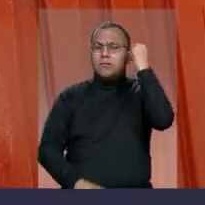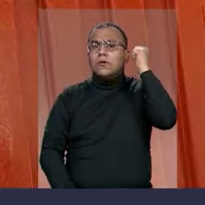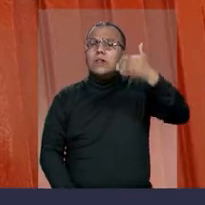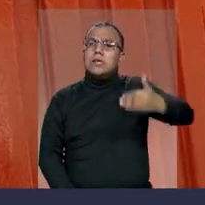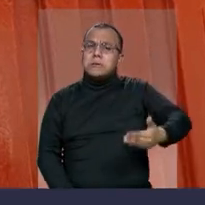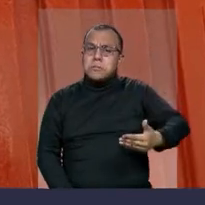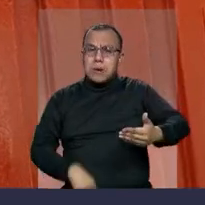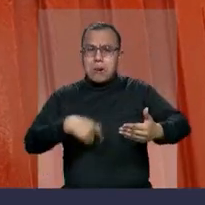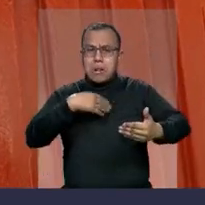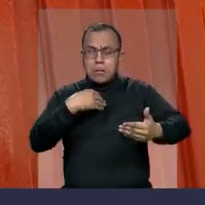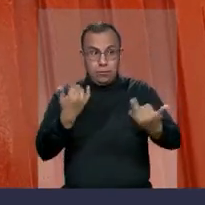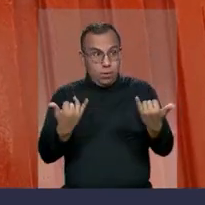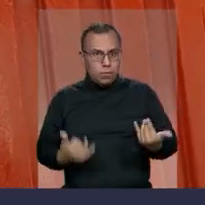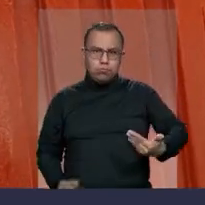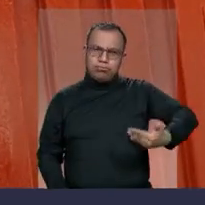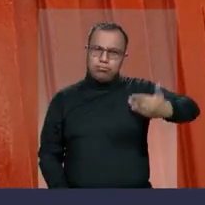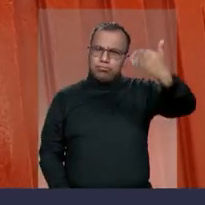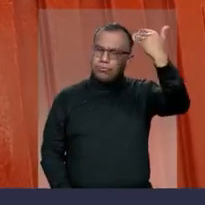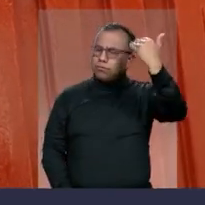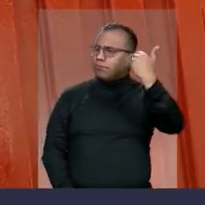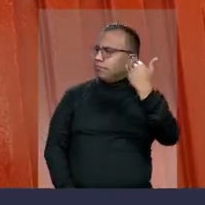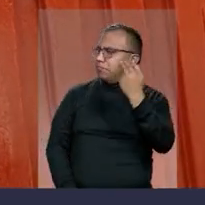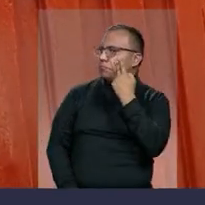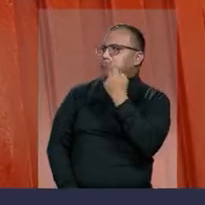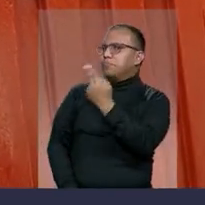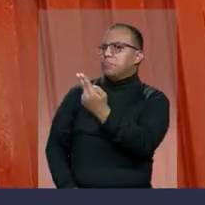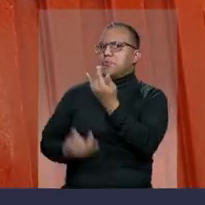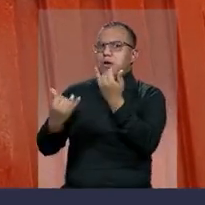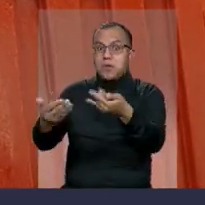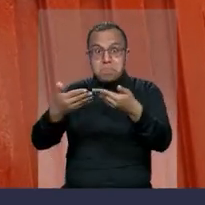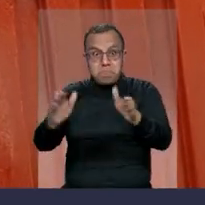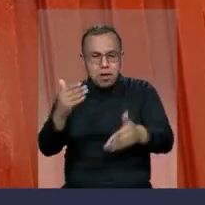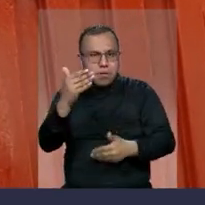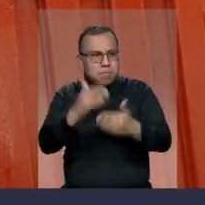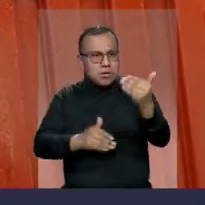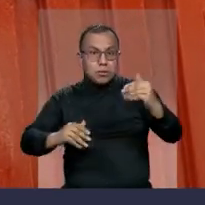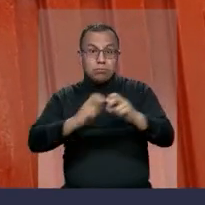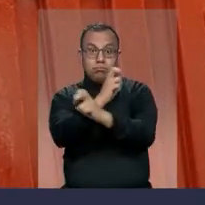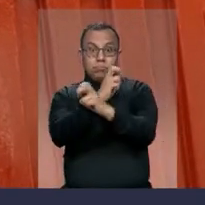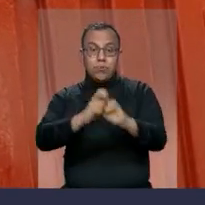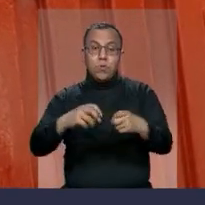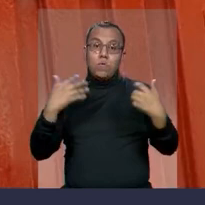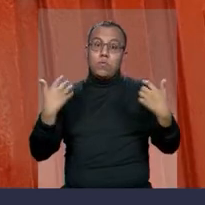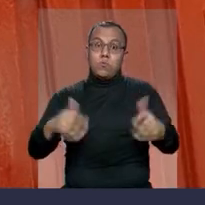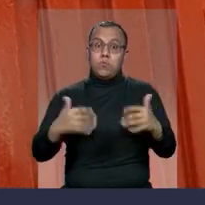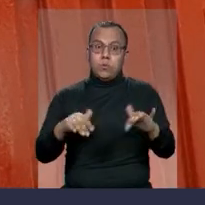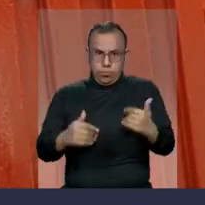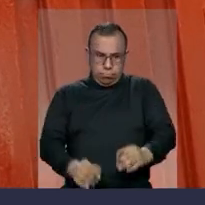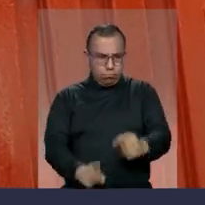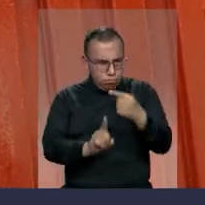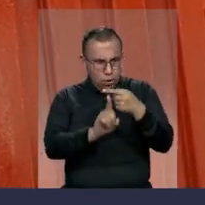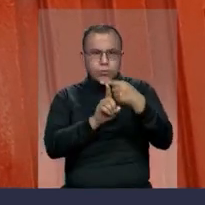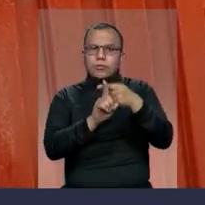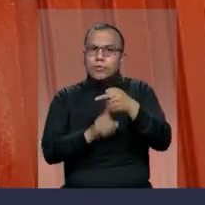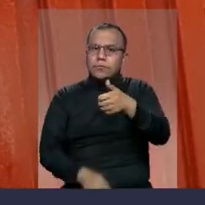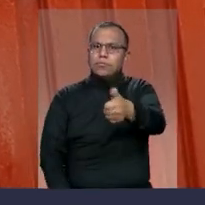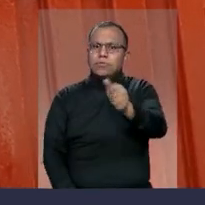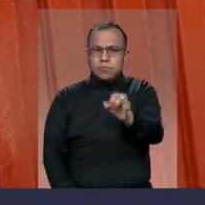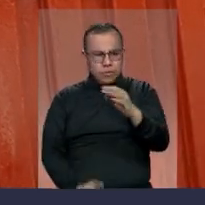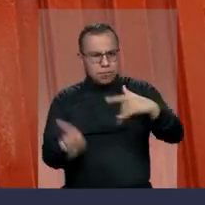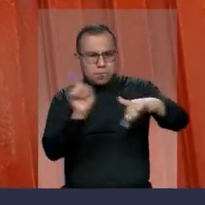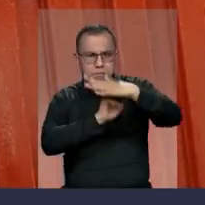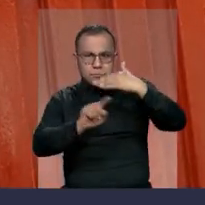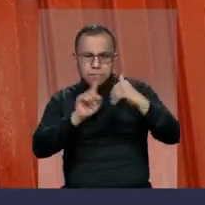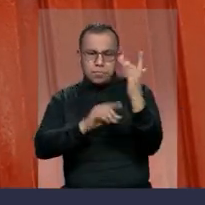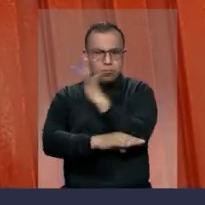era pequeñito y esta se me hizo extraño que ya vieran esto y que hubieran hecho este parque, pues me parece muy bien. Y el medio ambiente